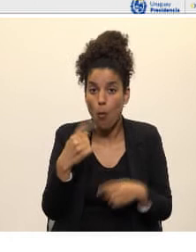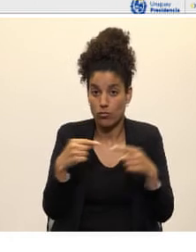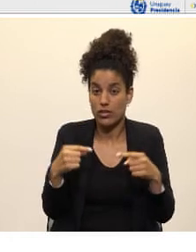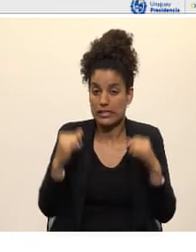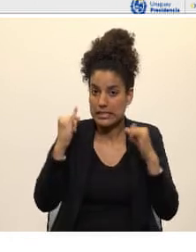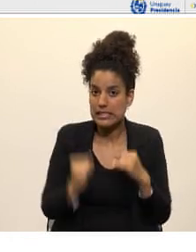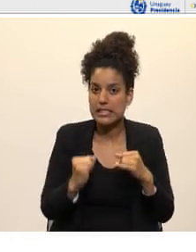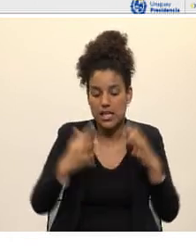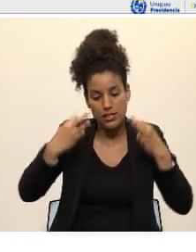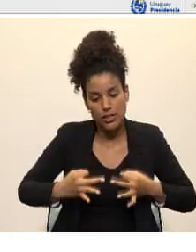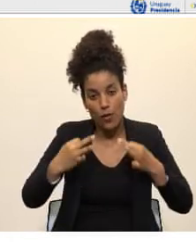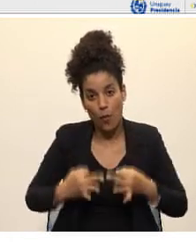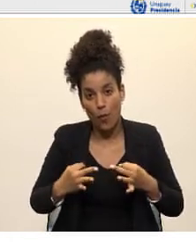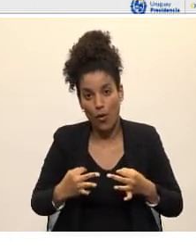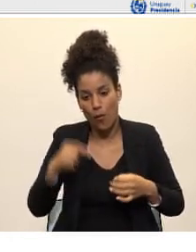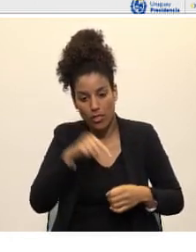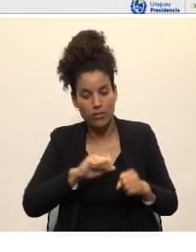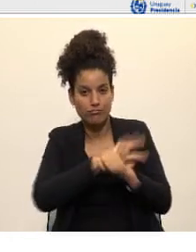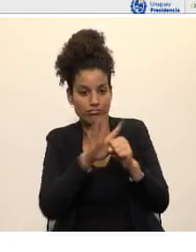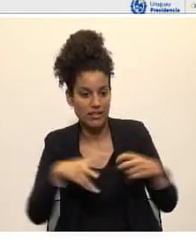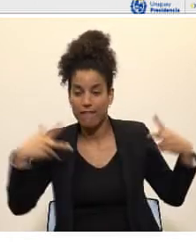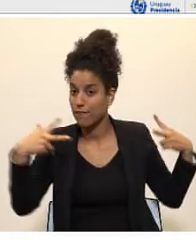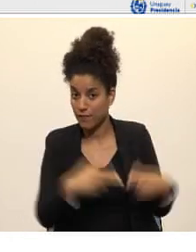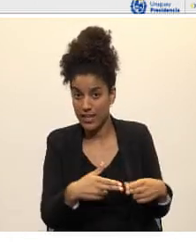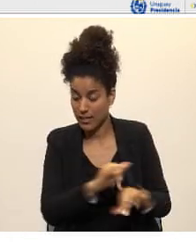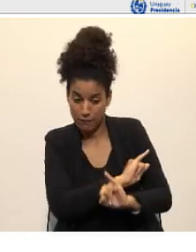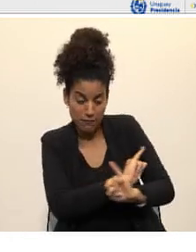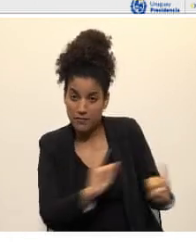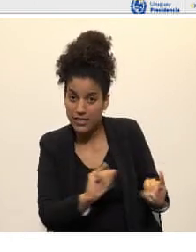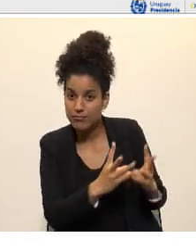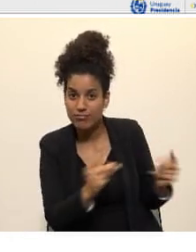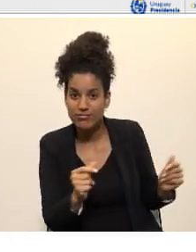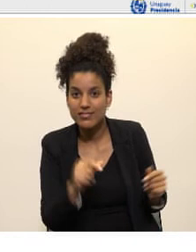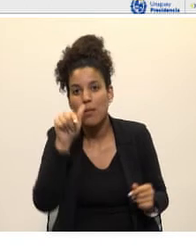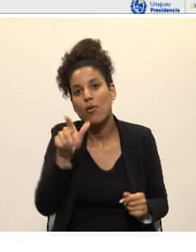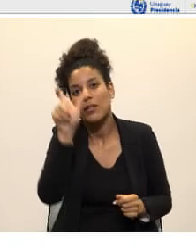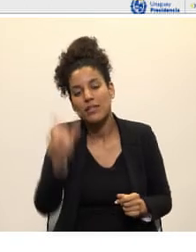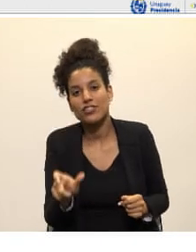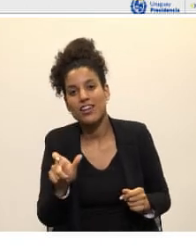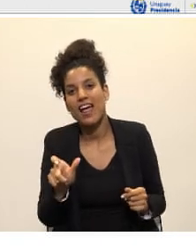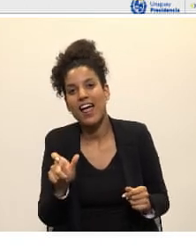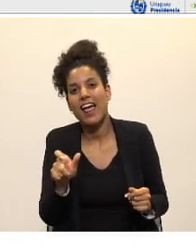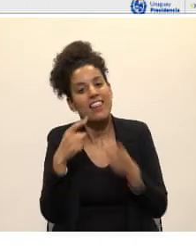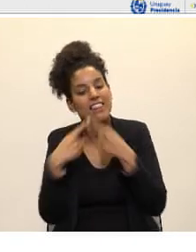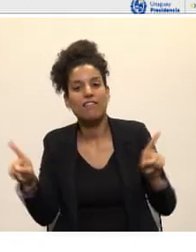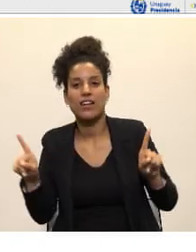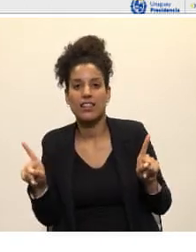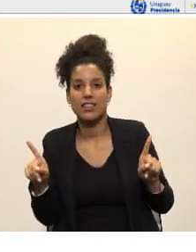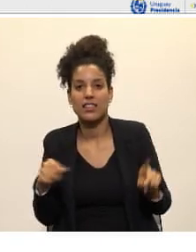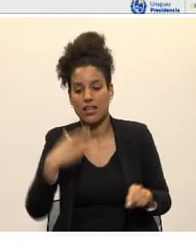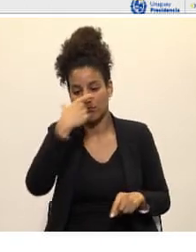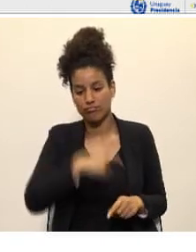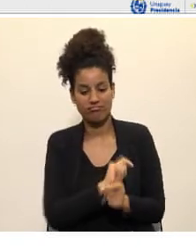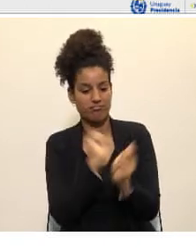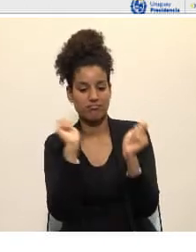esta tormenta, no serás la misma persona que entró en ella. De eso se trata la tormenta. Y Murakami con